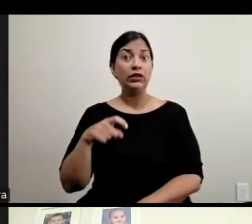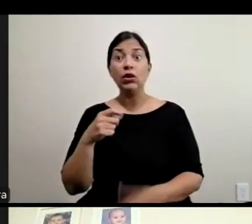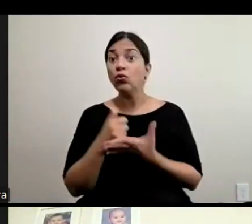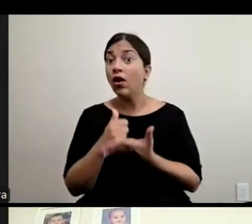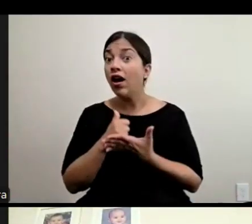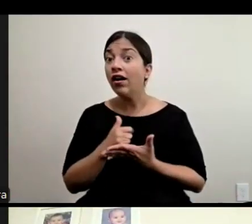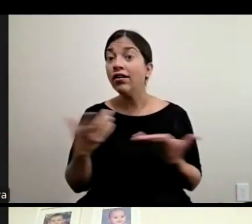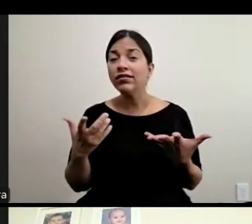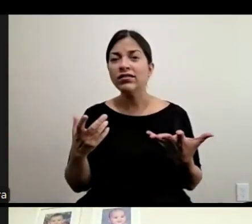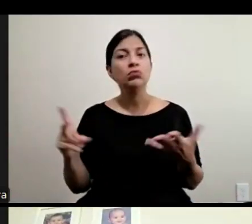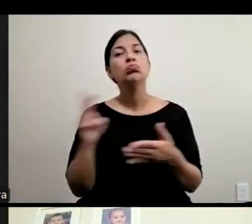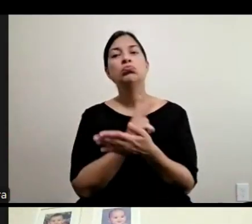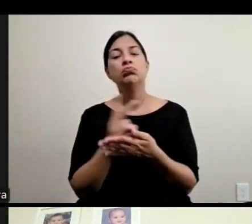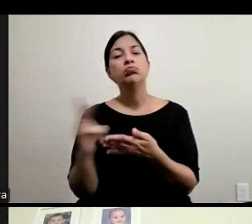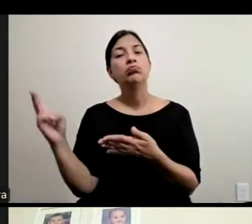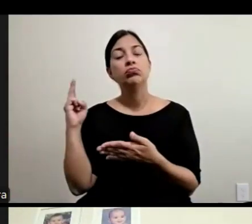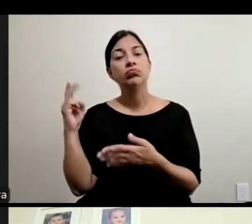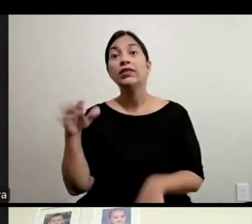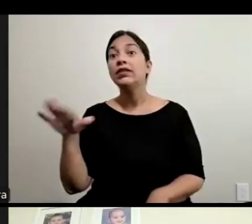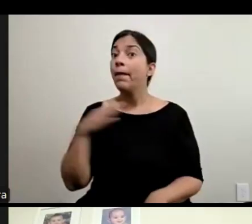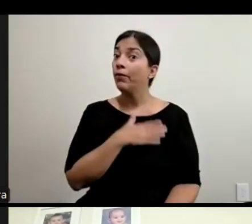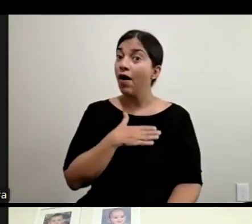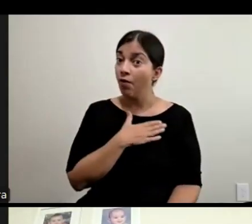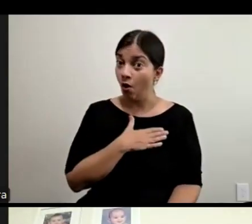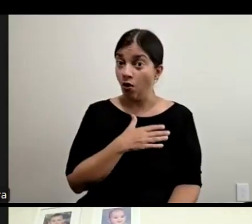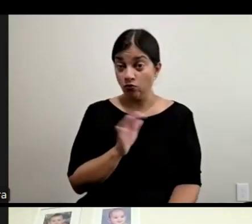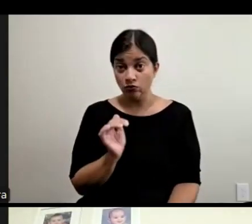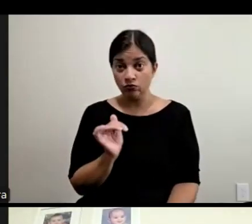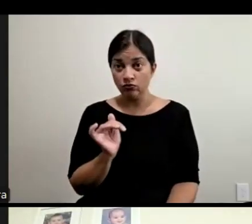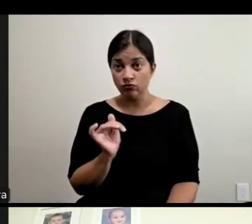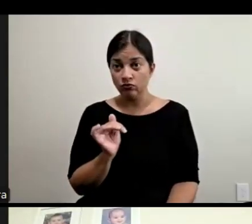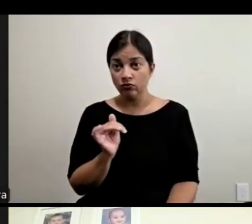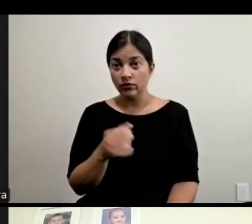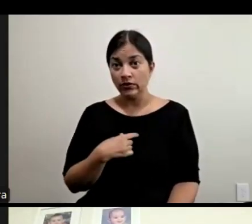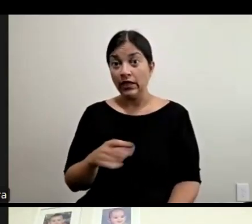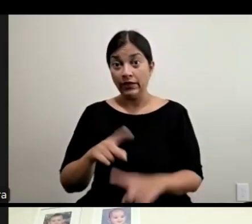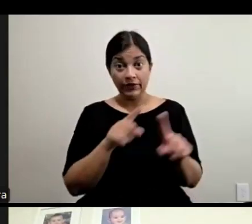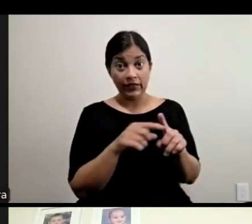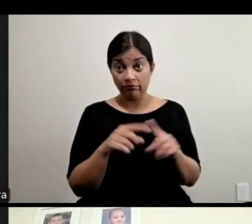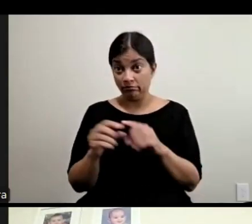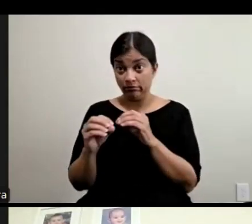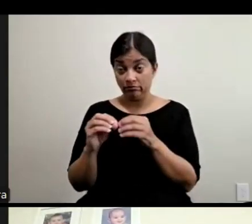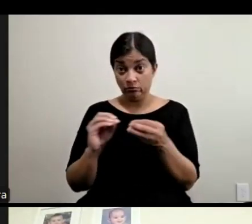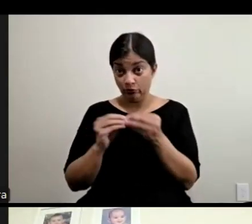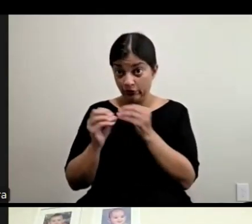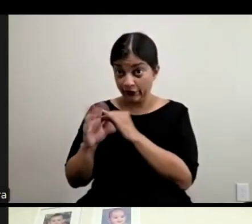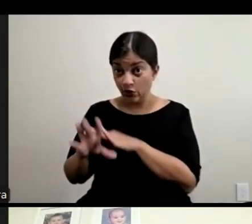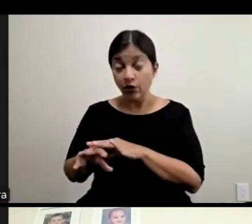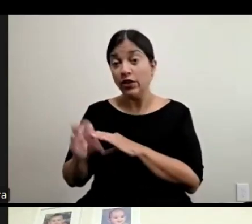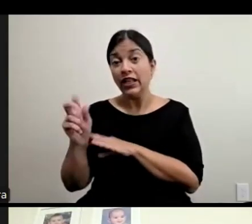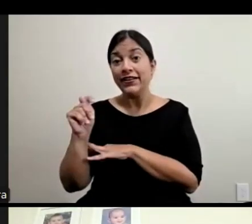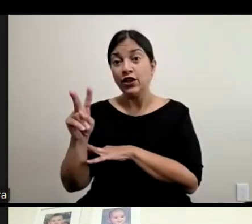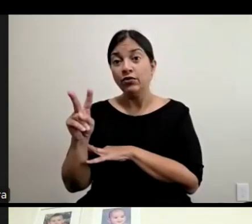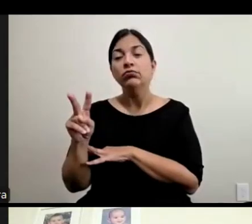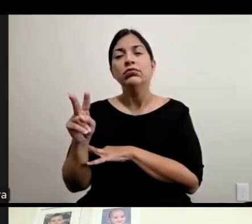hace como 2 semanas atrás, dije, mira, por favor. Y fueron, o sea, la cubrió en varios canales de televisión. Y dijo, mira, necesito. Y gracias, lo